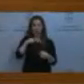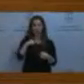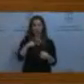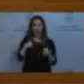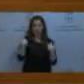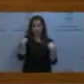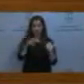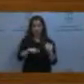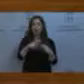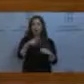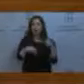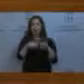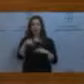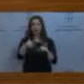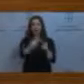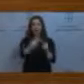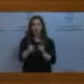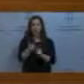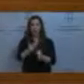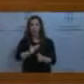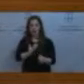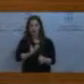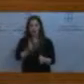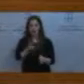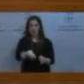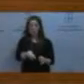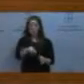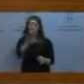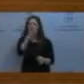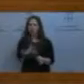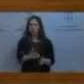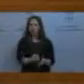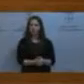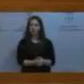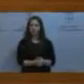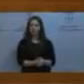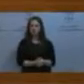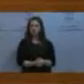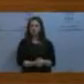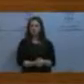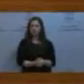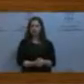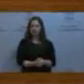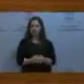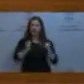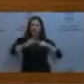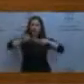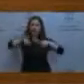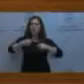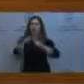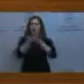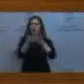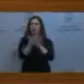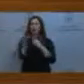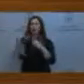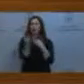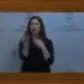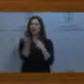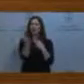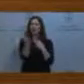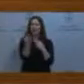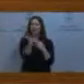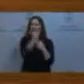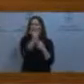municipios, red natura. Por cierto, donde en el convenio hablaba de una financiación 50